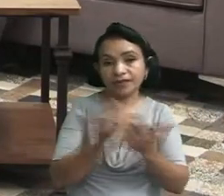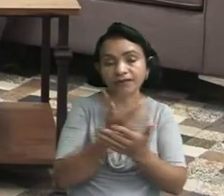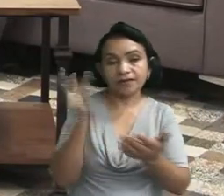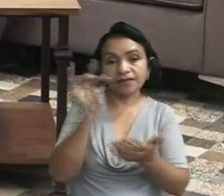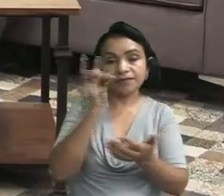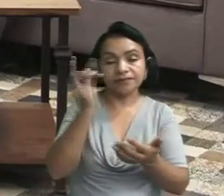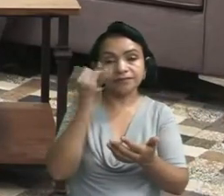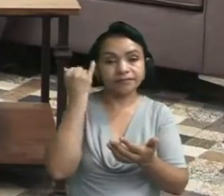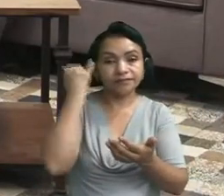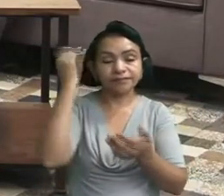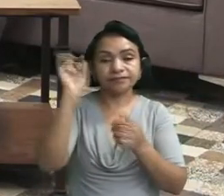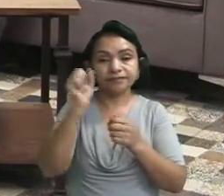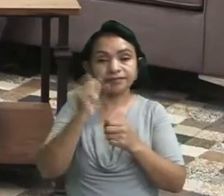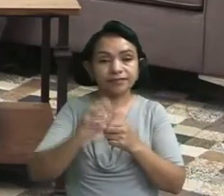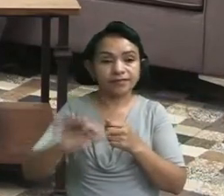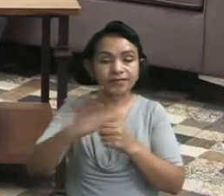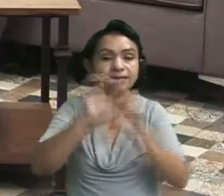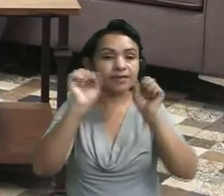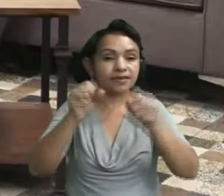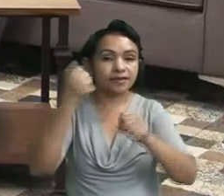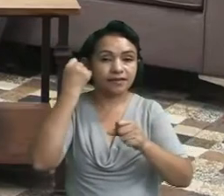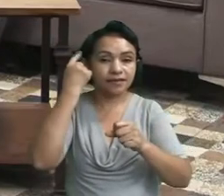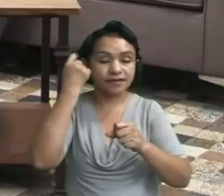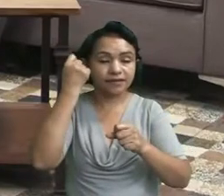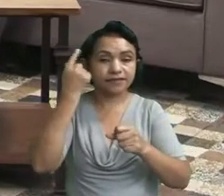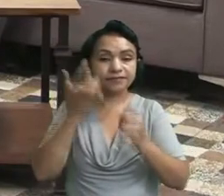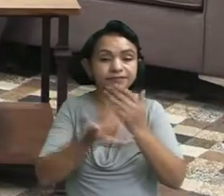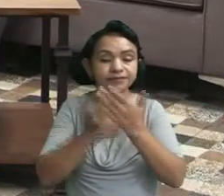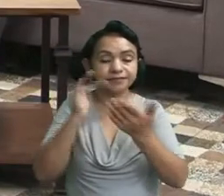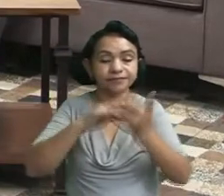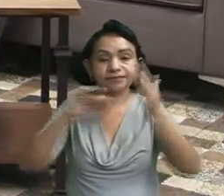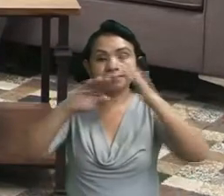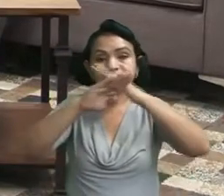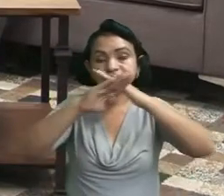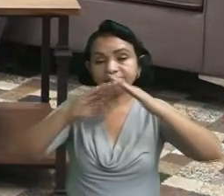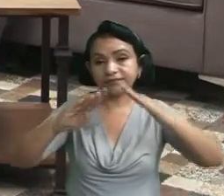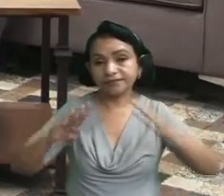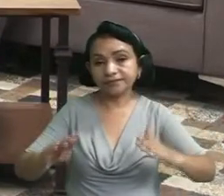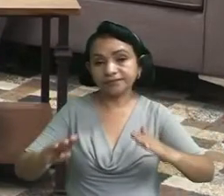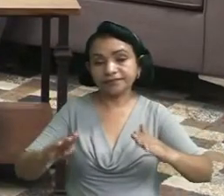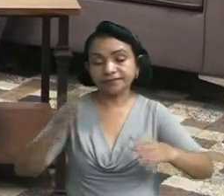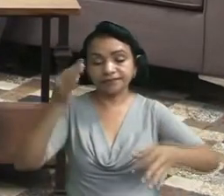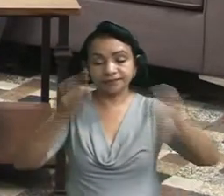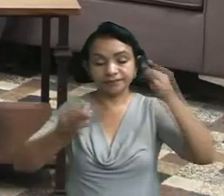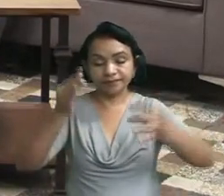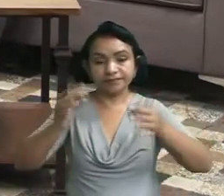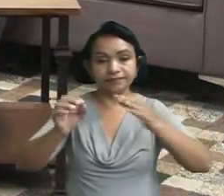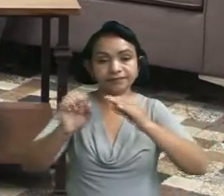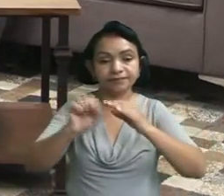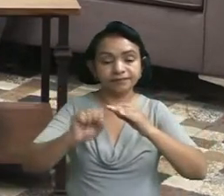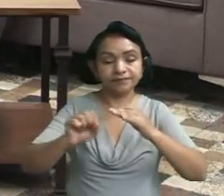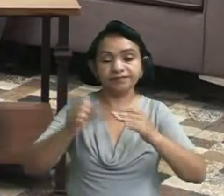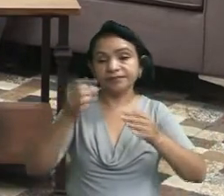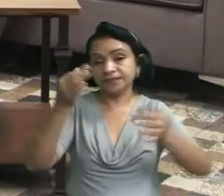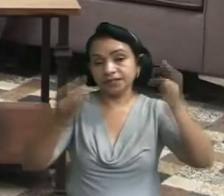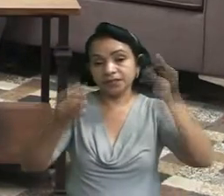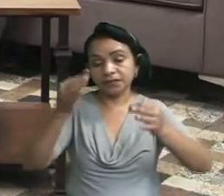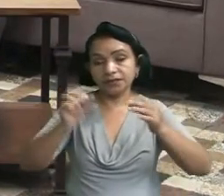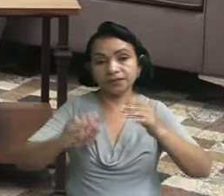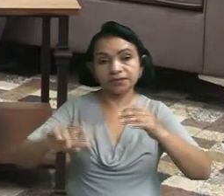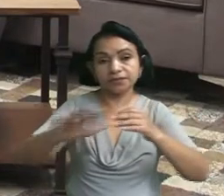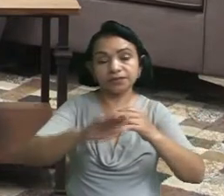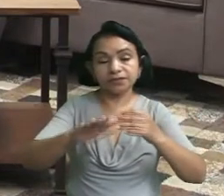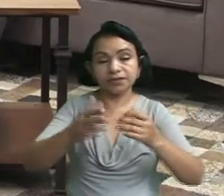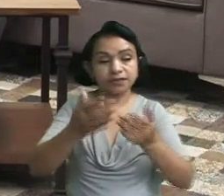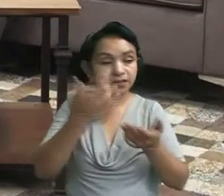de los paradigmas sociales son los que nos ayudan a entender esta redefinición de la paz entendida a partir de la justicia social y las reivindicaciones